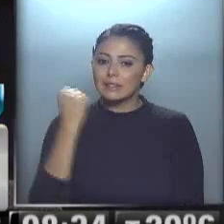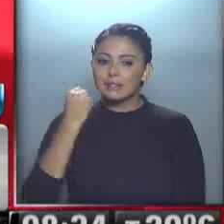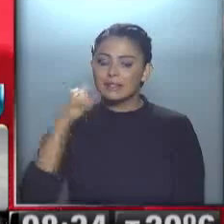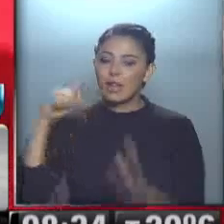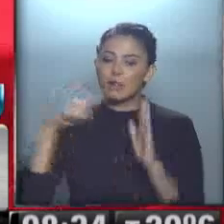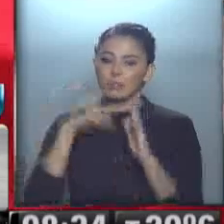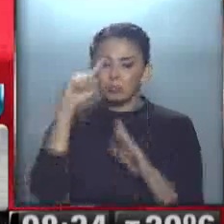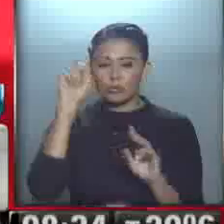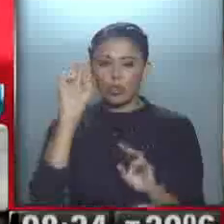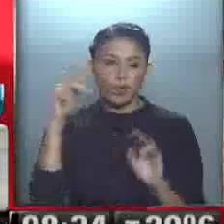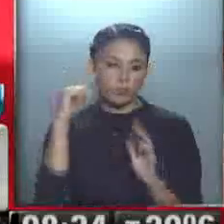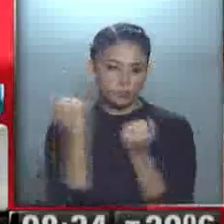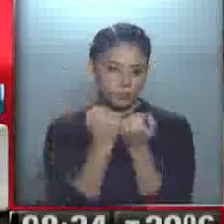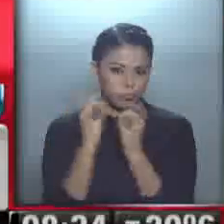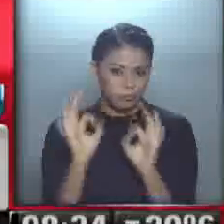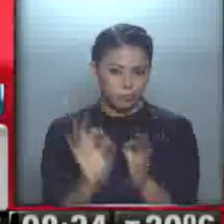convergencia.